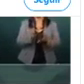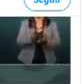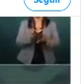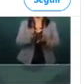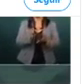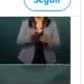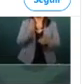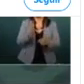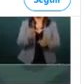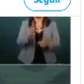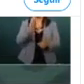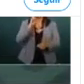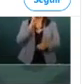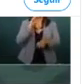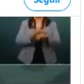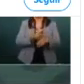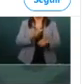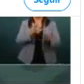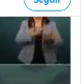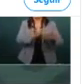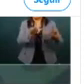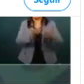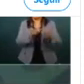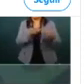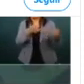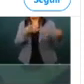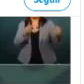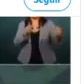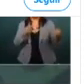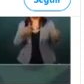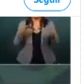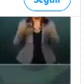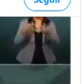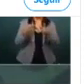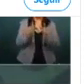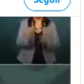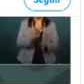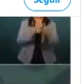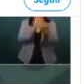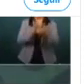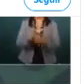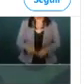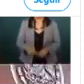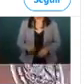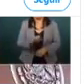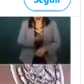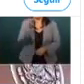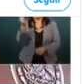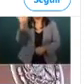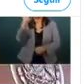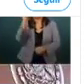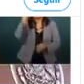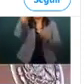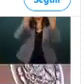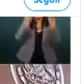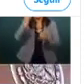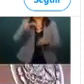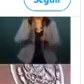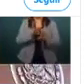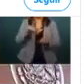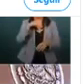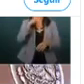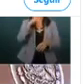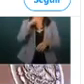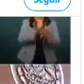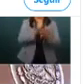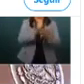bueno hace dos días el 15 de julio hoy es 16 el día anterior pensé que estamos en 17 el